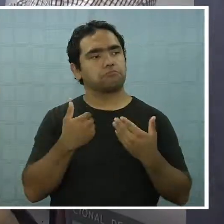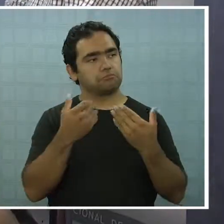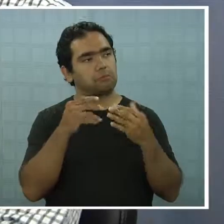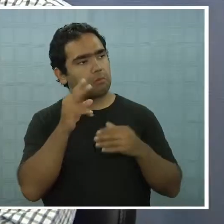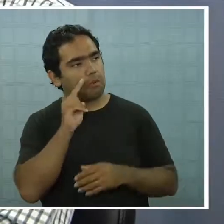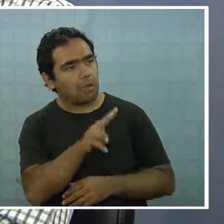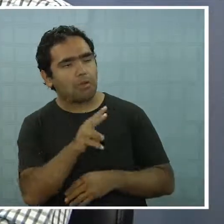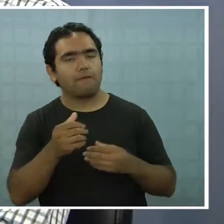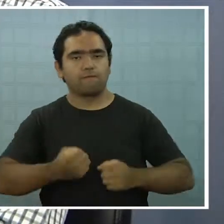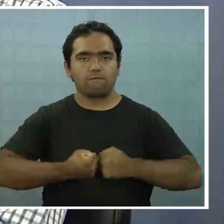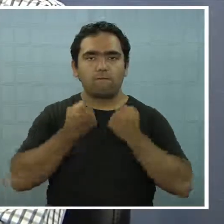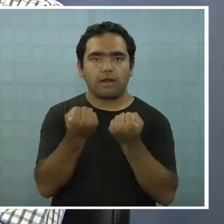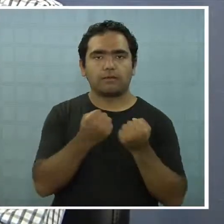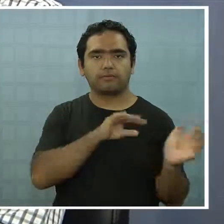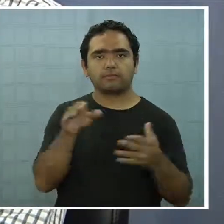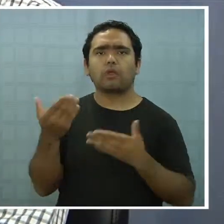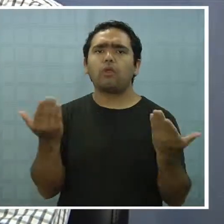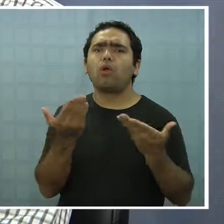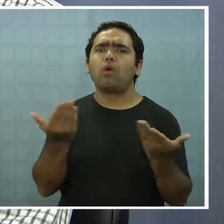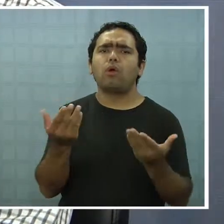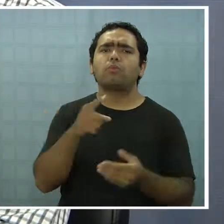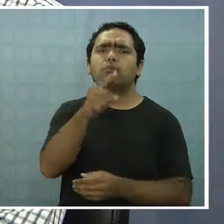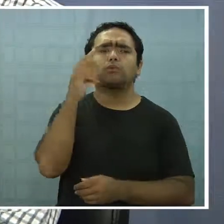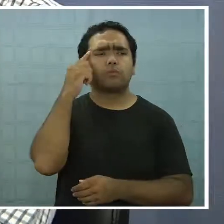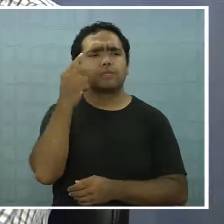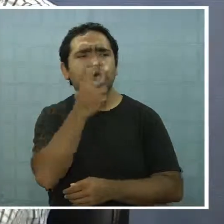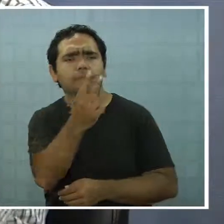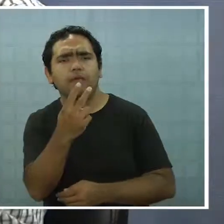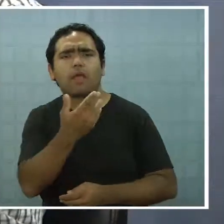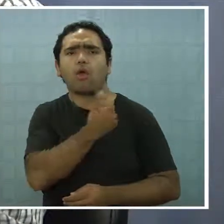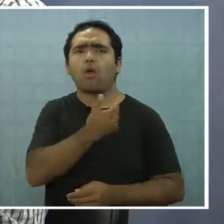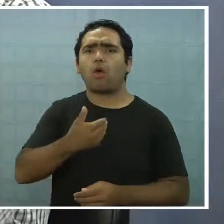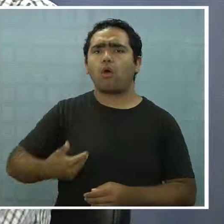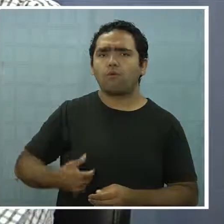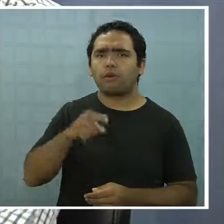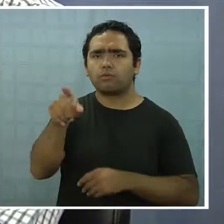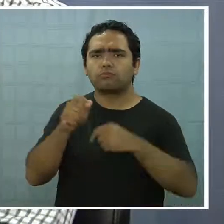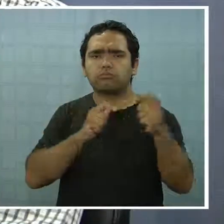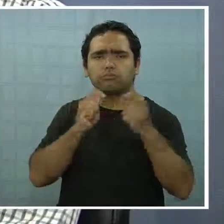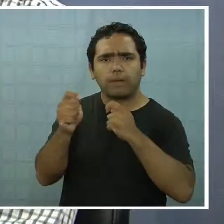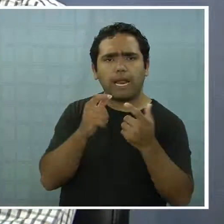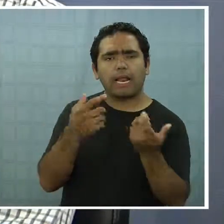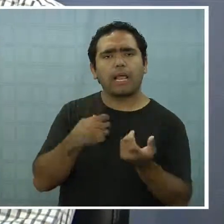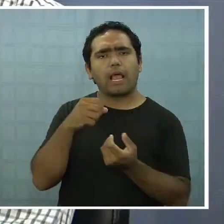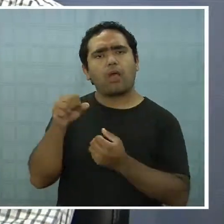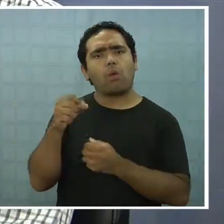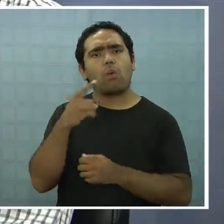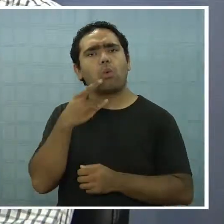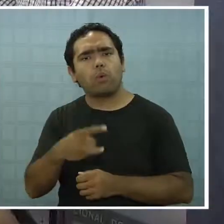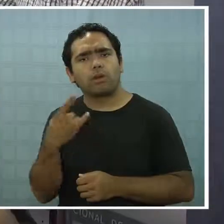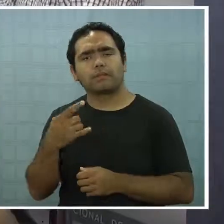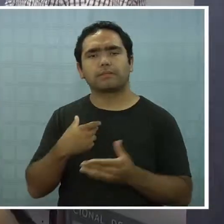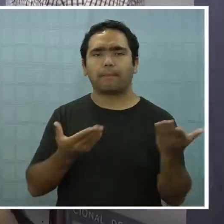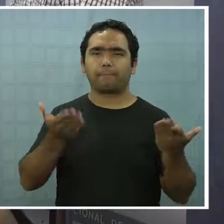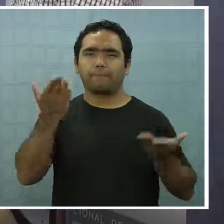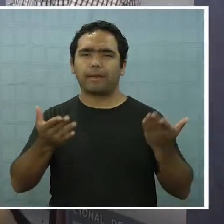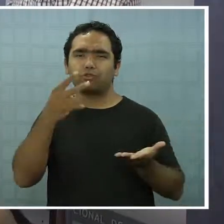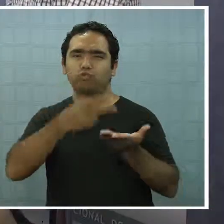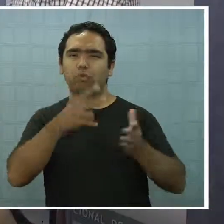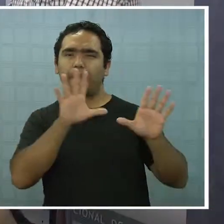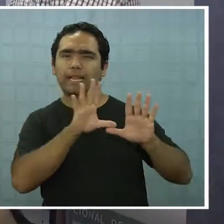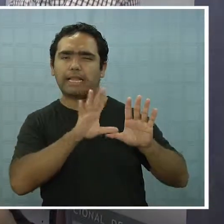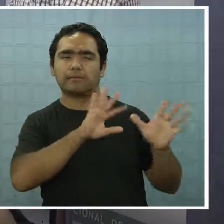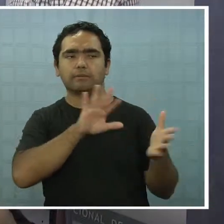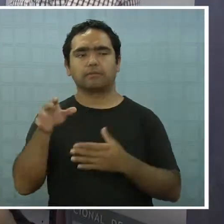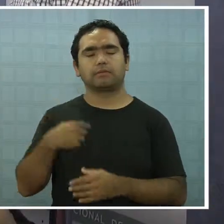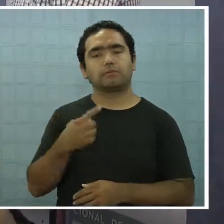visto usted la respuesta del gobierno, de todo el aparato de gobierno en esta emergencia respecto de lo que ocurrió en el 2010? Bueno, yo creo que no es